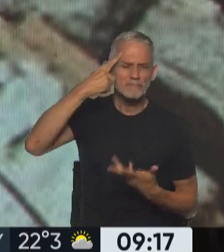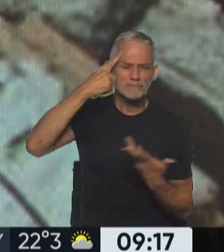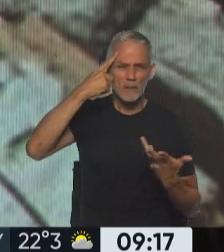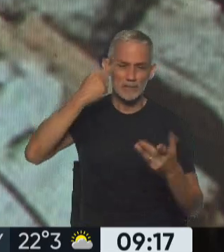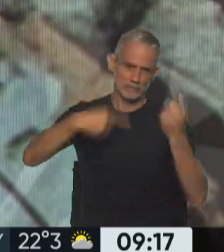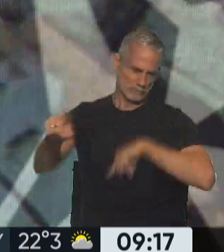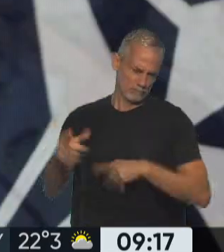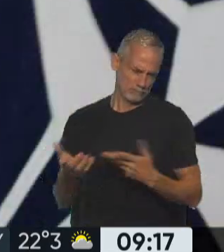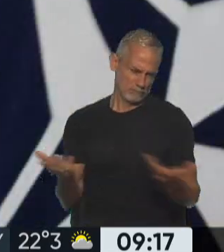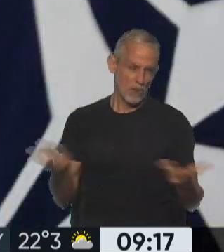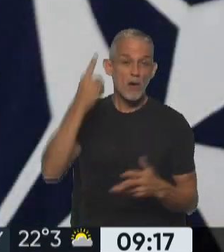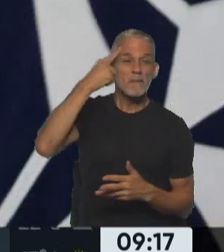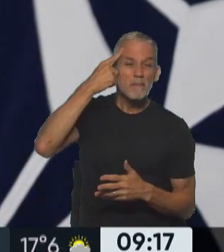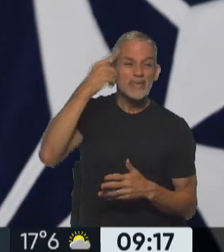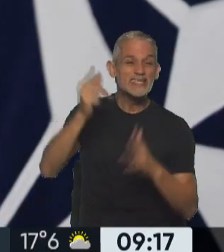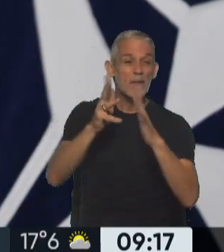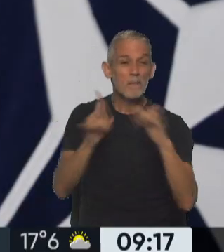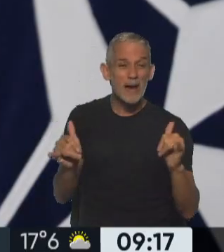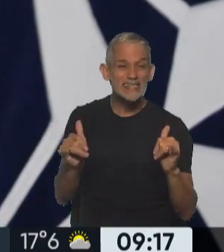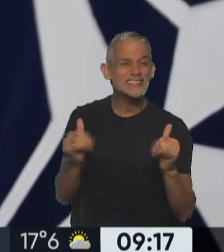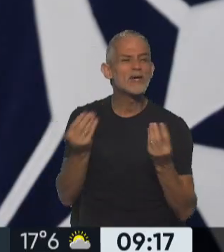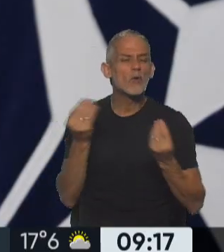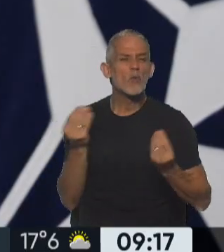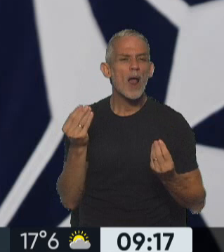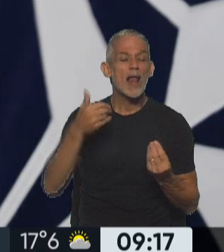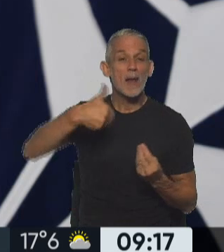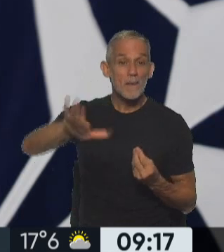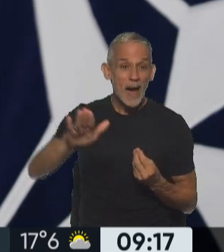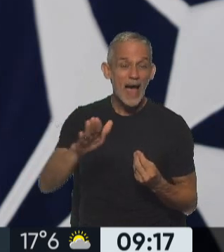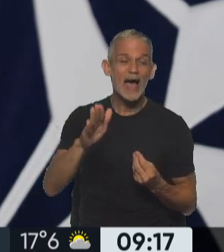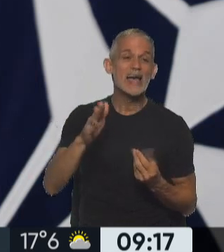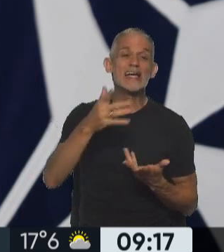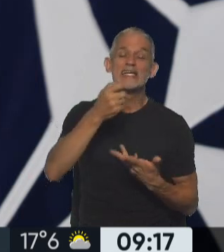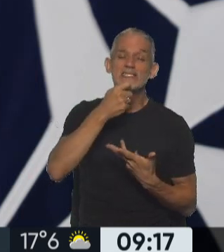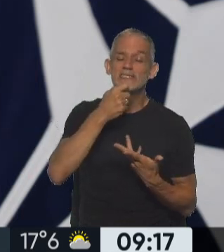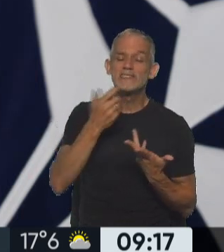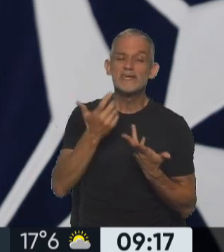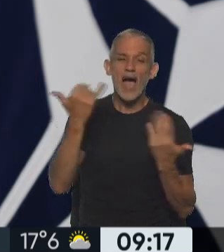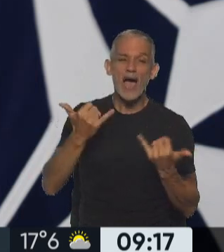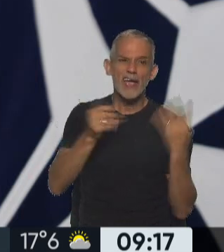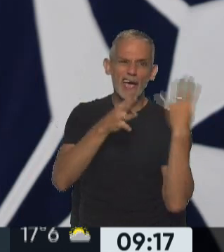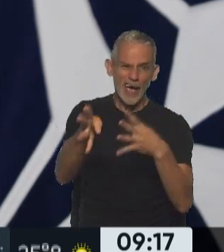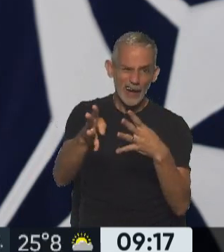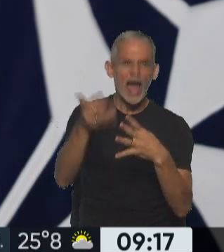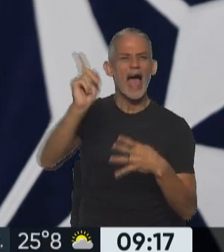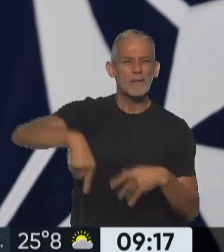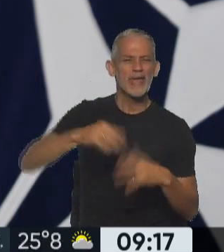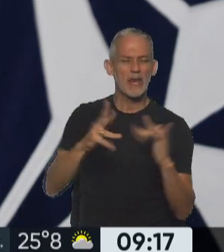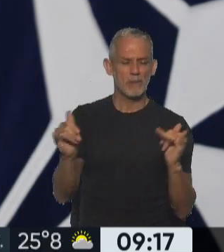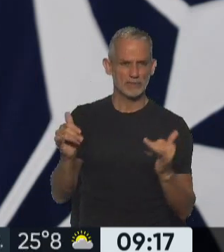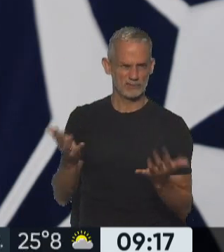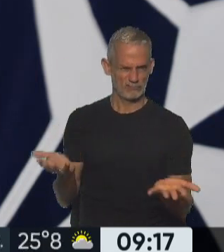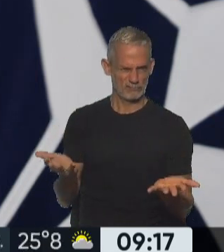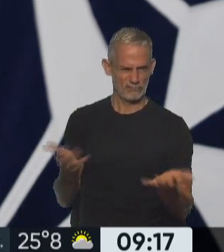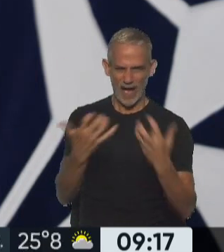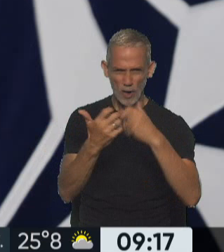todo lo contrario o piensa que la paz solamente se va a lograr a través de la guerra. Bueno, la Organización